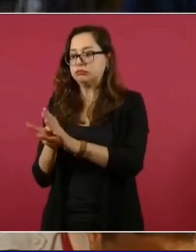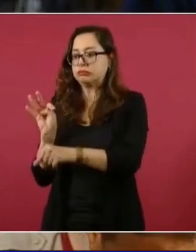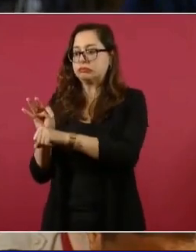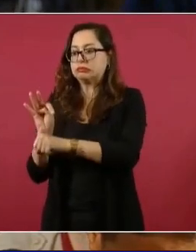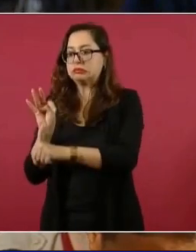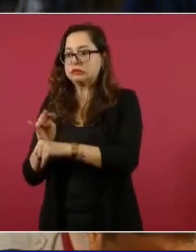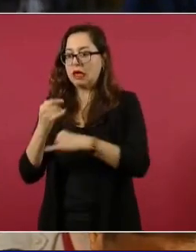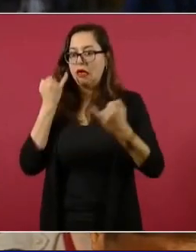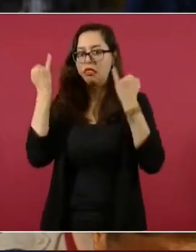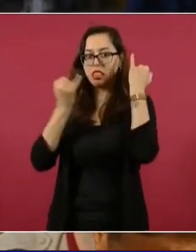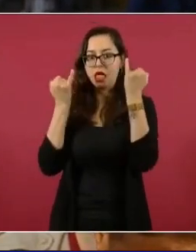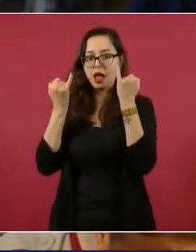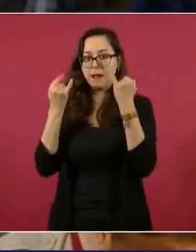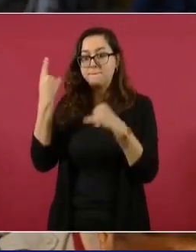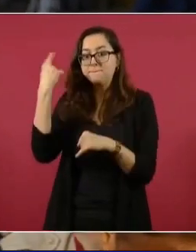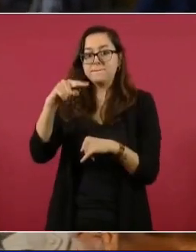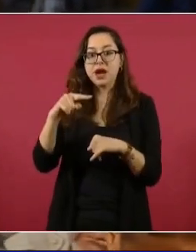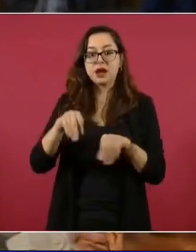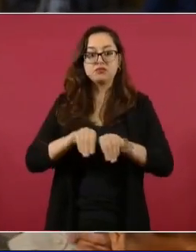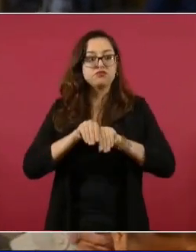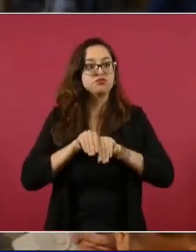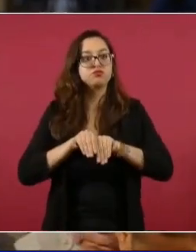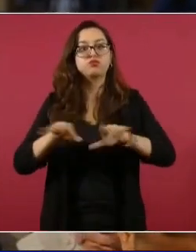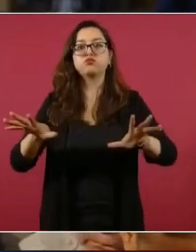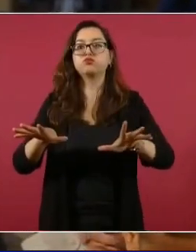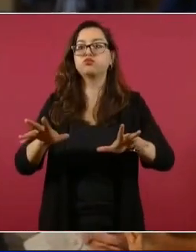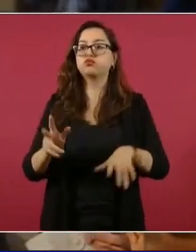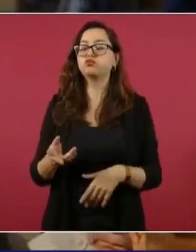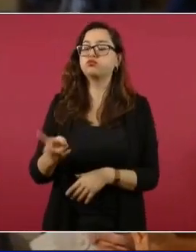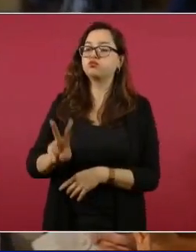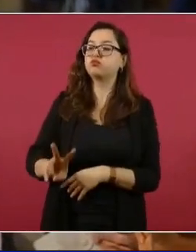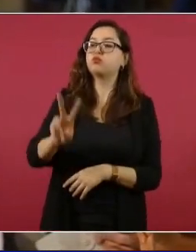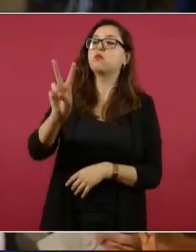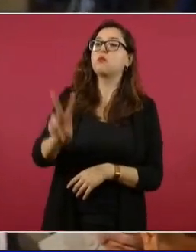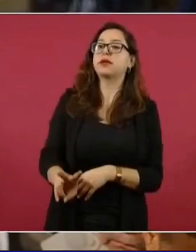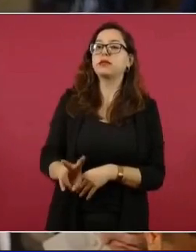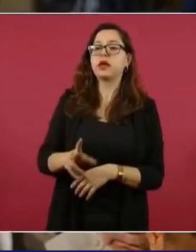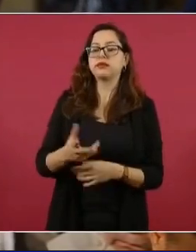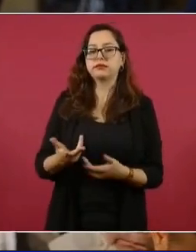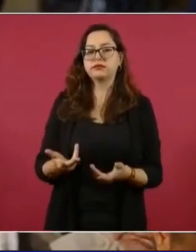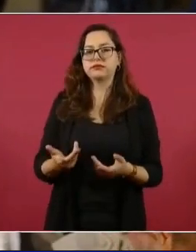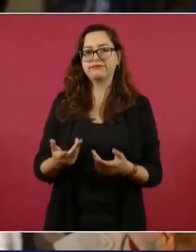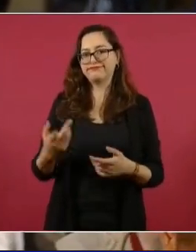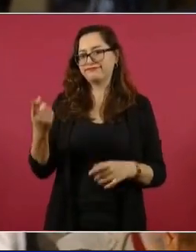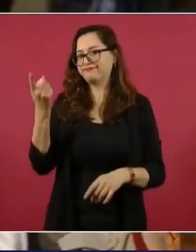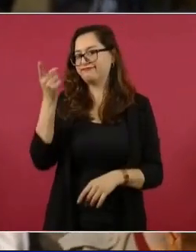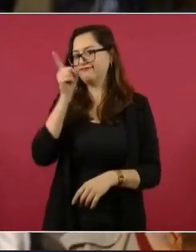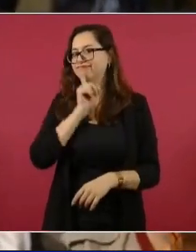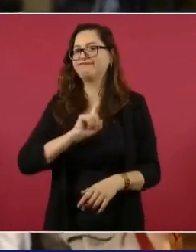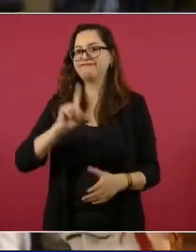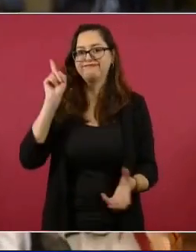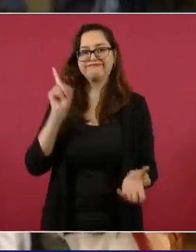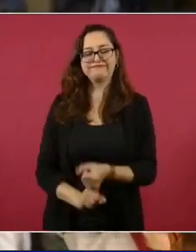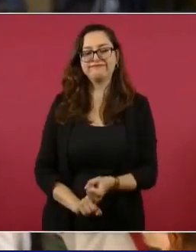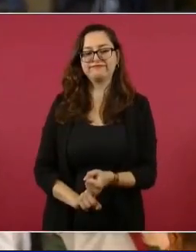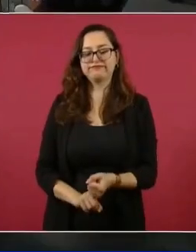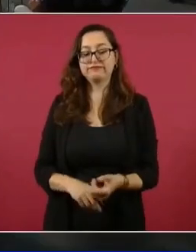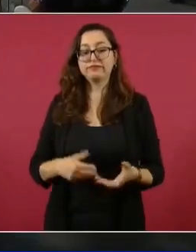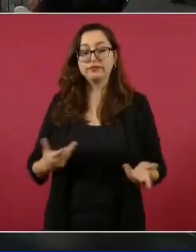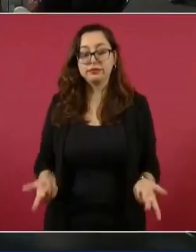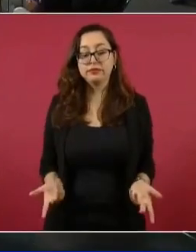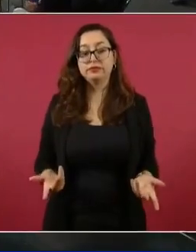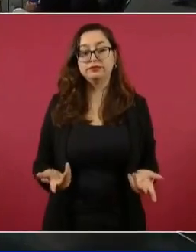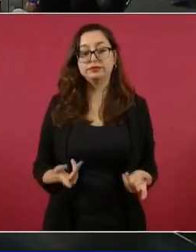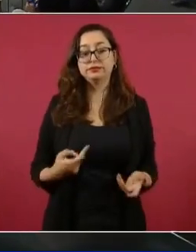de una verdad histórica, señor presidente? Su compromiso y el de la COBAG, las investigaciones del GIEI desde